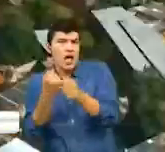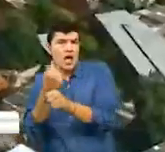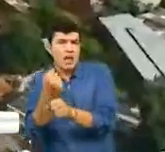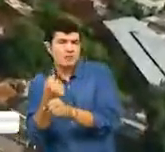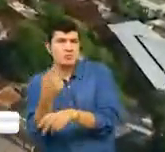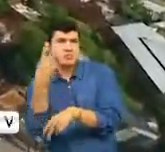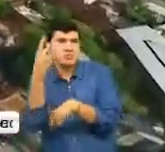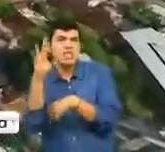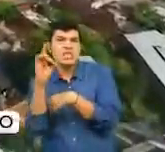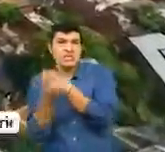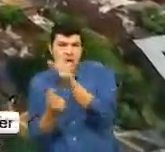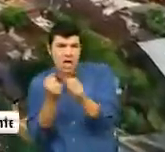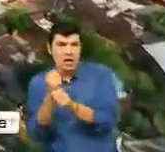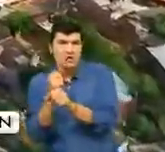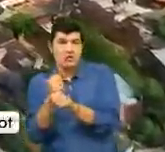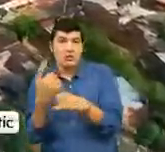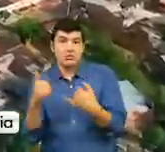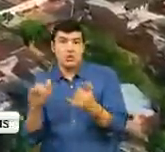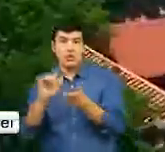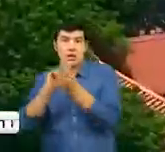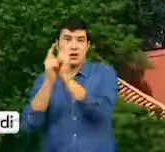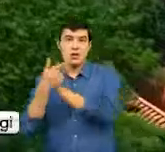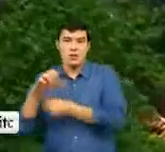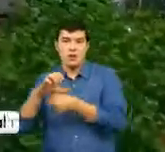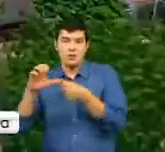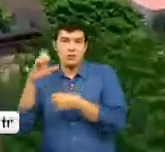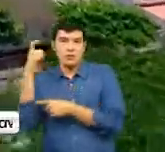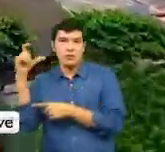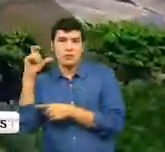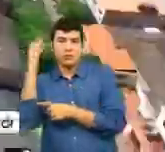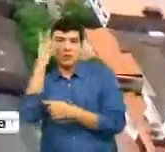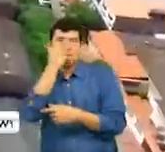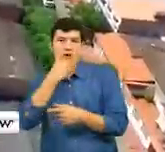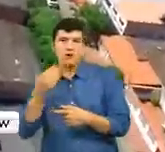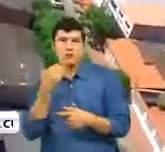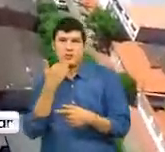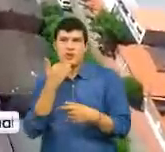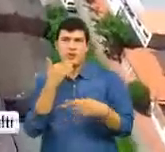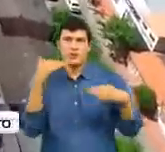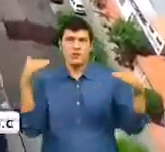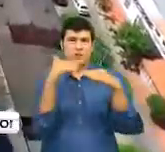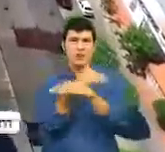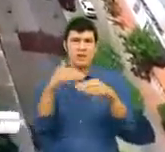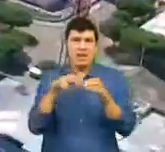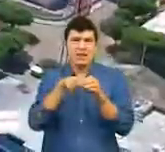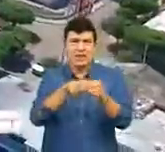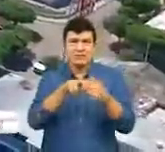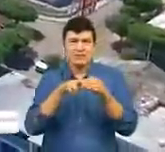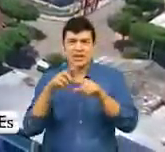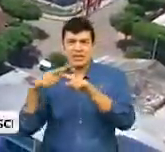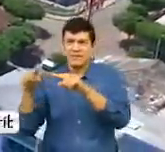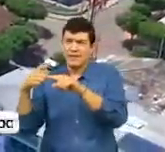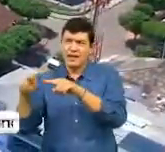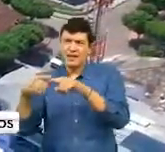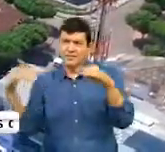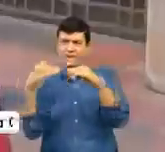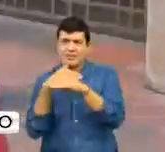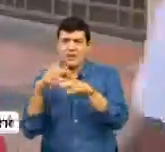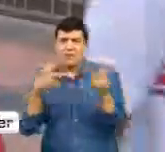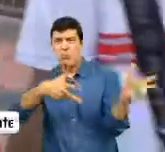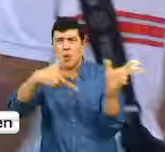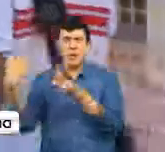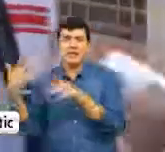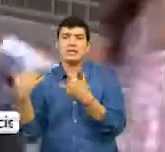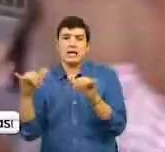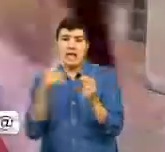bonita cuando llega a Cúcuta con los puentes. Descongestiona lo que es el Ventura, el Terminal y creo que Cuatro Vientos y esos puentes esos. Yo creo